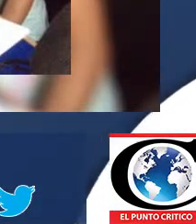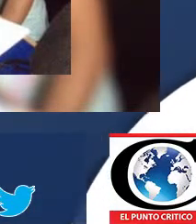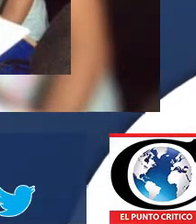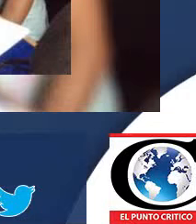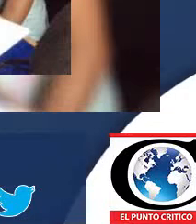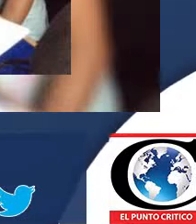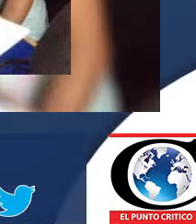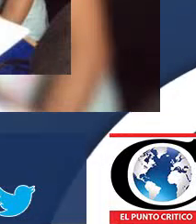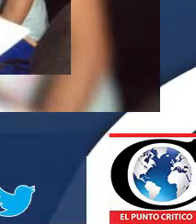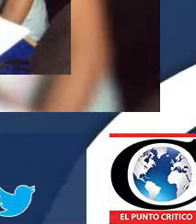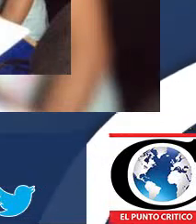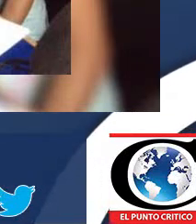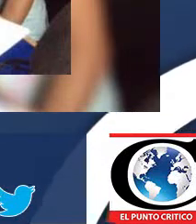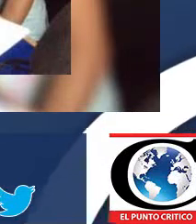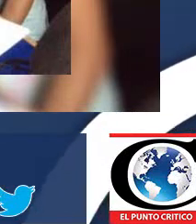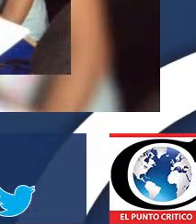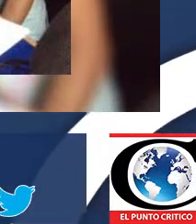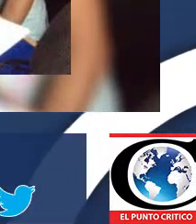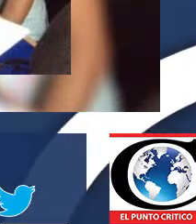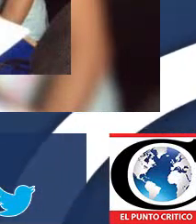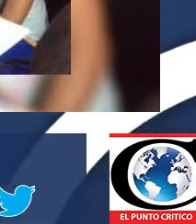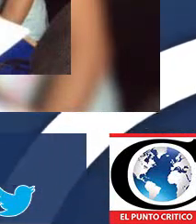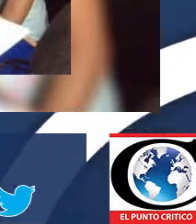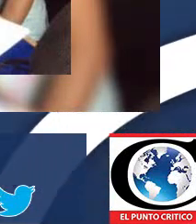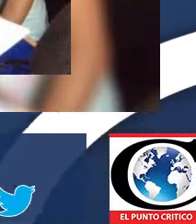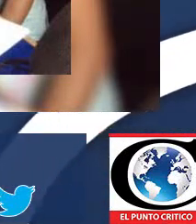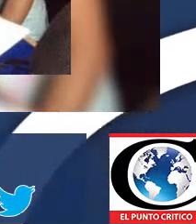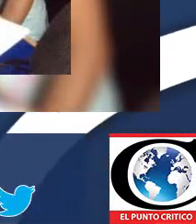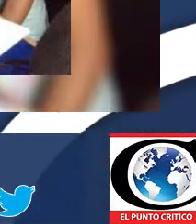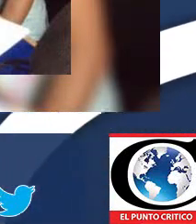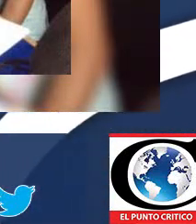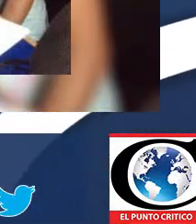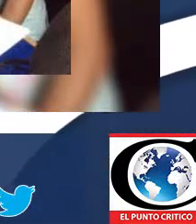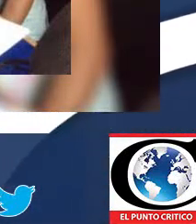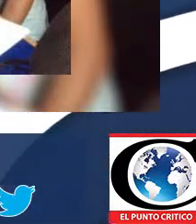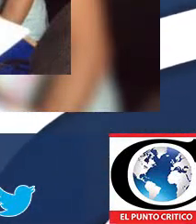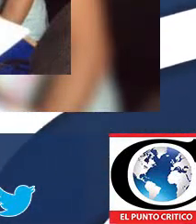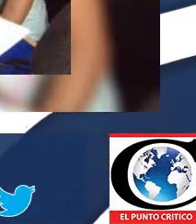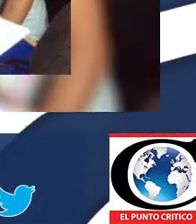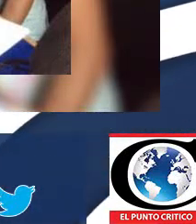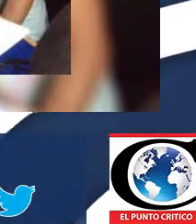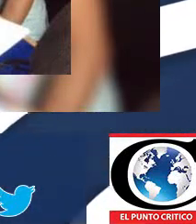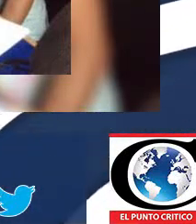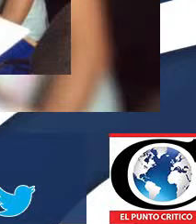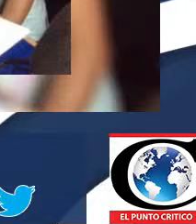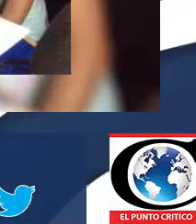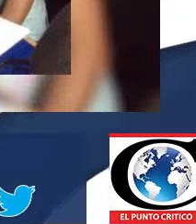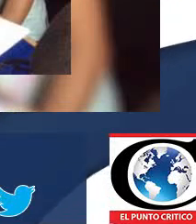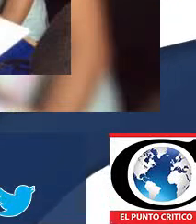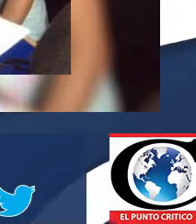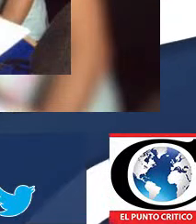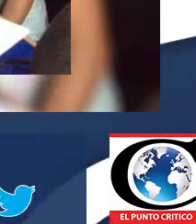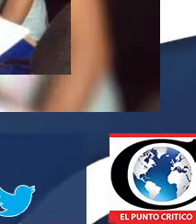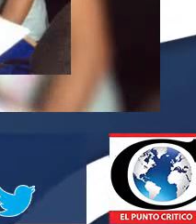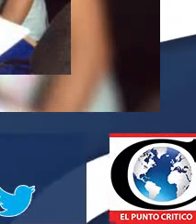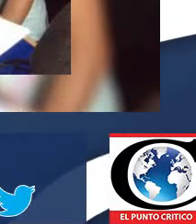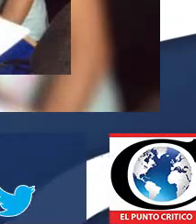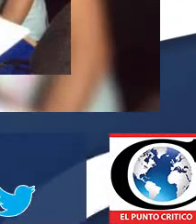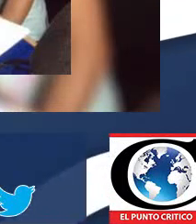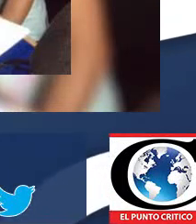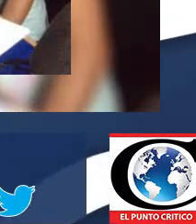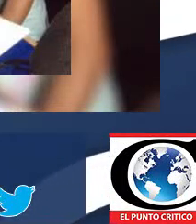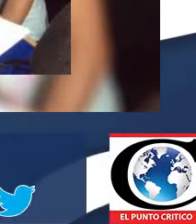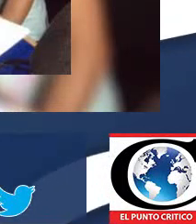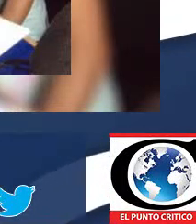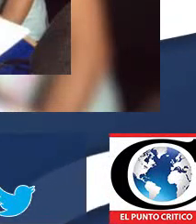cada quincena para darle como aportaciones al partido de Morena, ¿no? El movimiento este de Regeneración